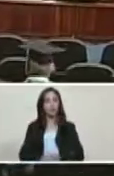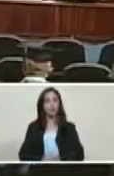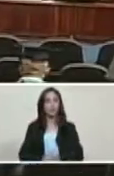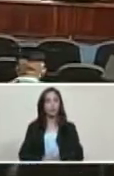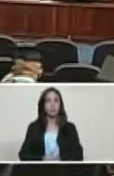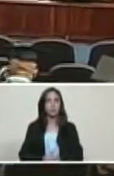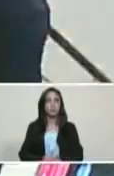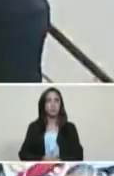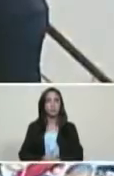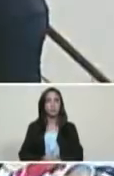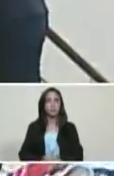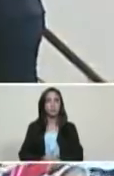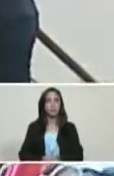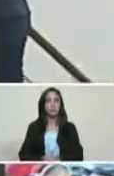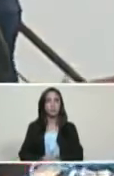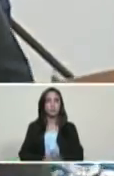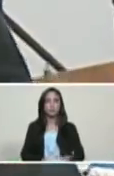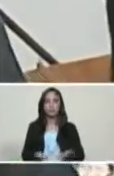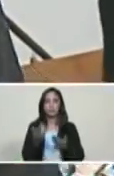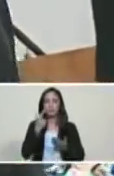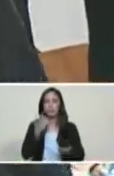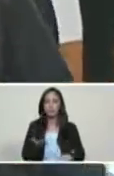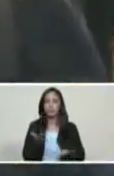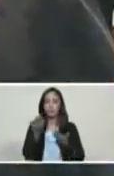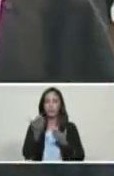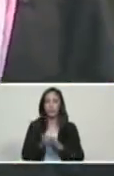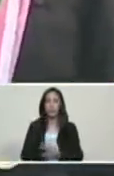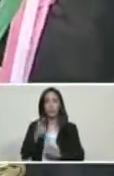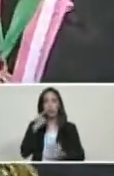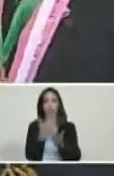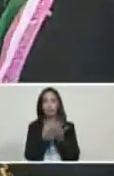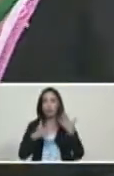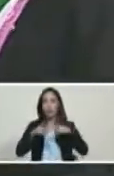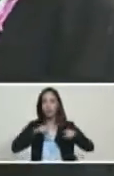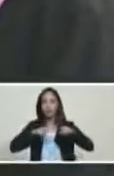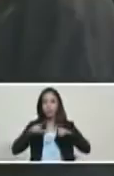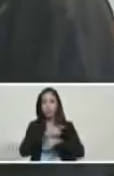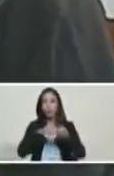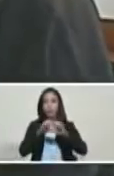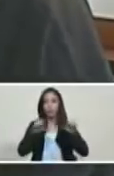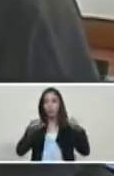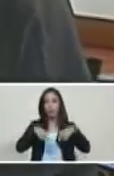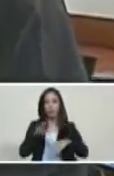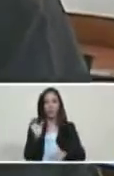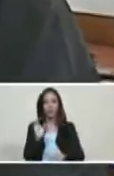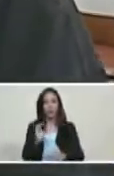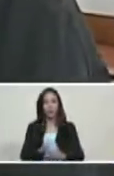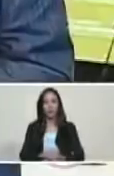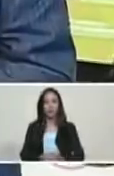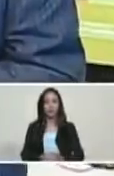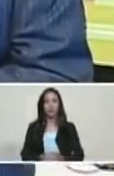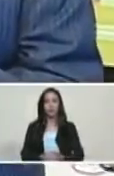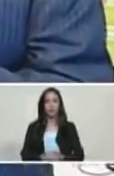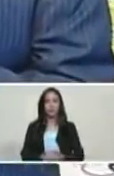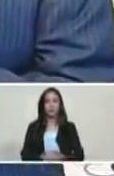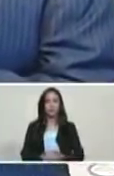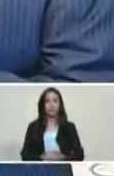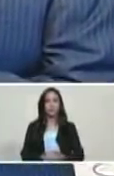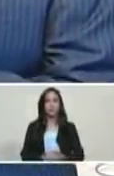Carmen Figueroa Castillo, mención, dirección y supervisión educativa del Distrito Capital.